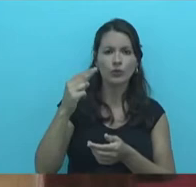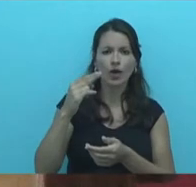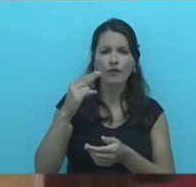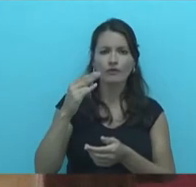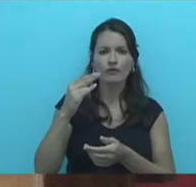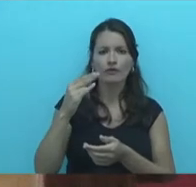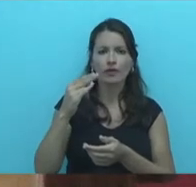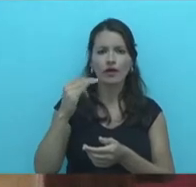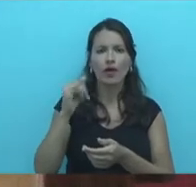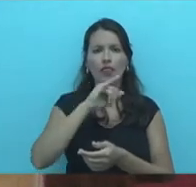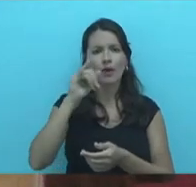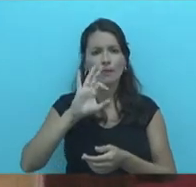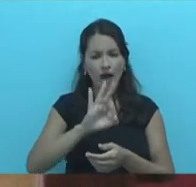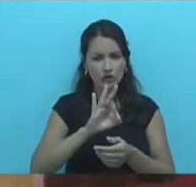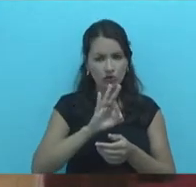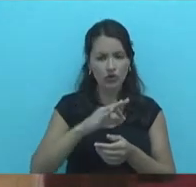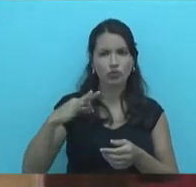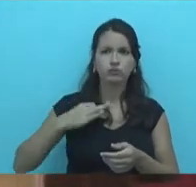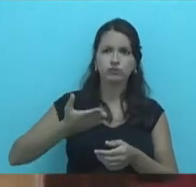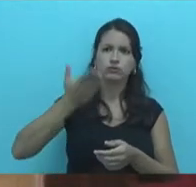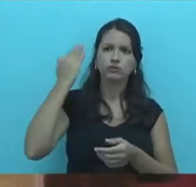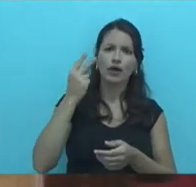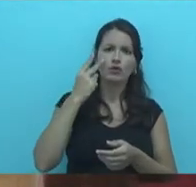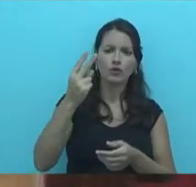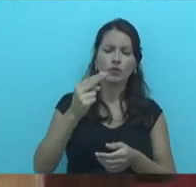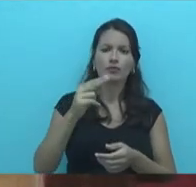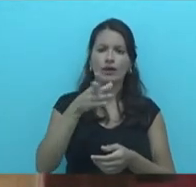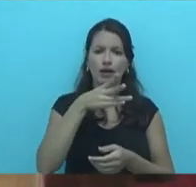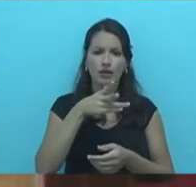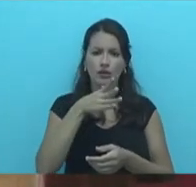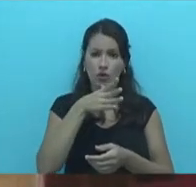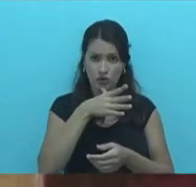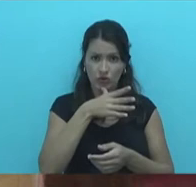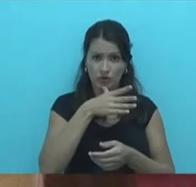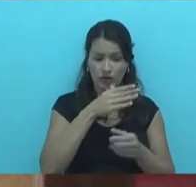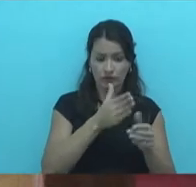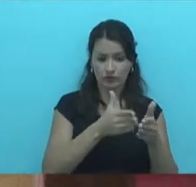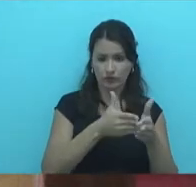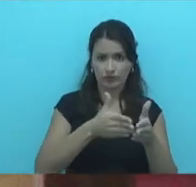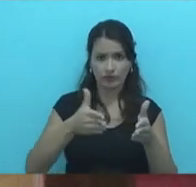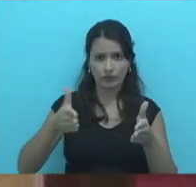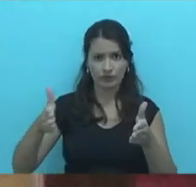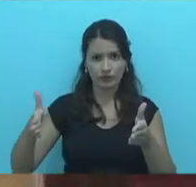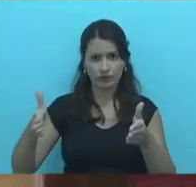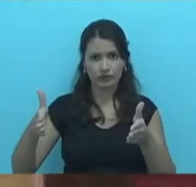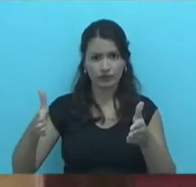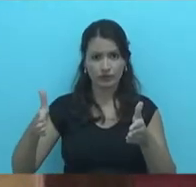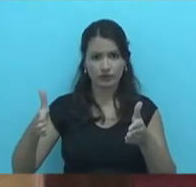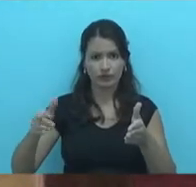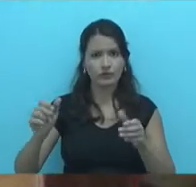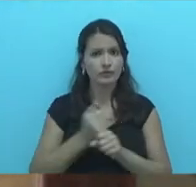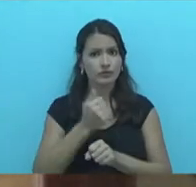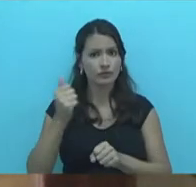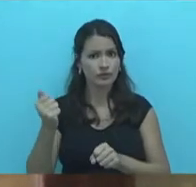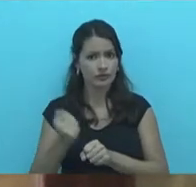fecha de vencimiento de los 20 años, que fue en el 94, y recién